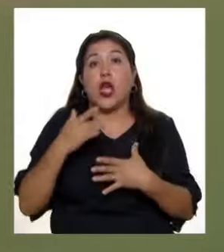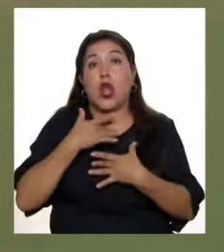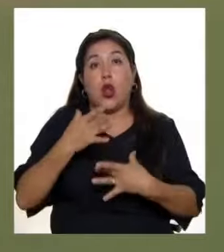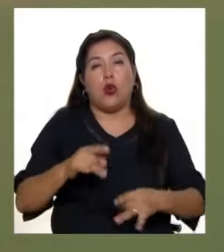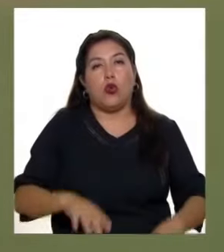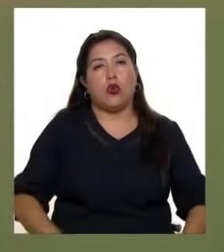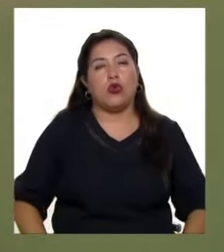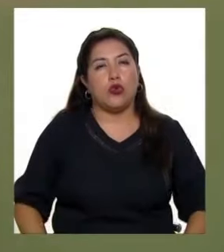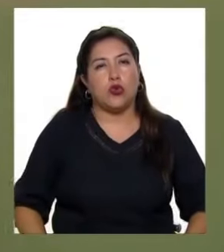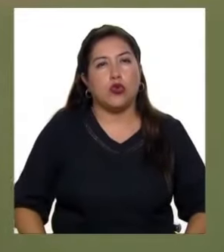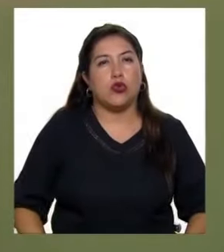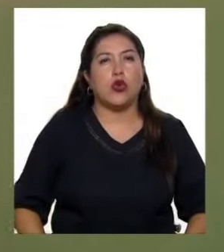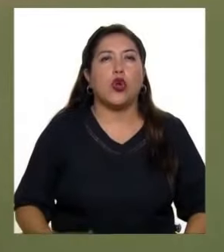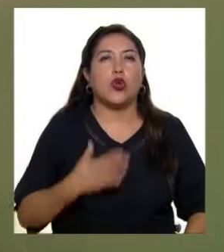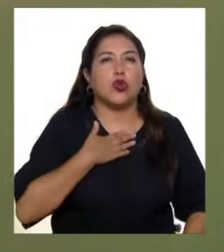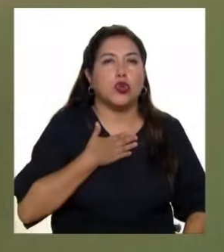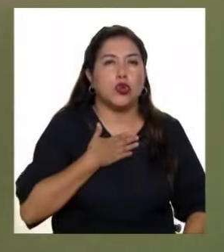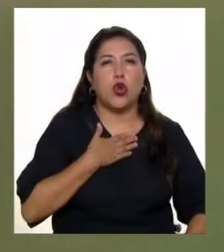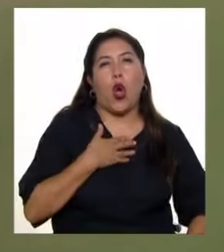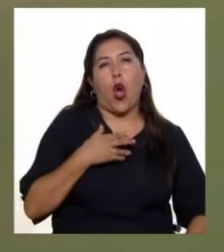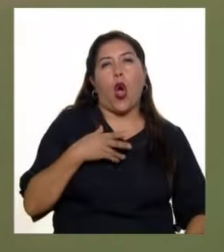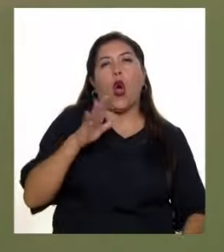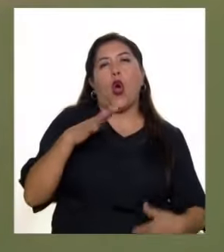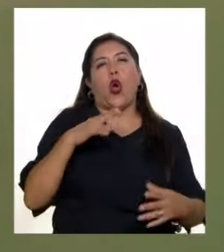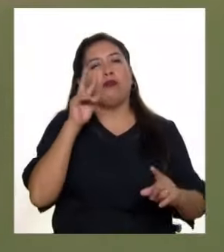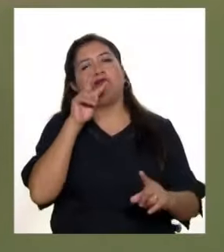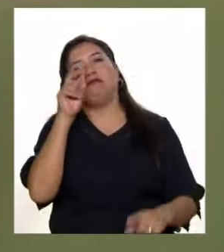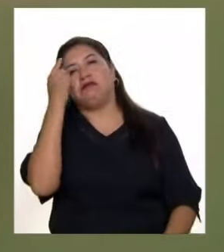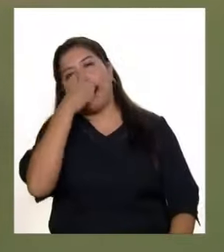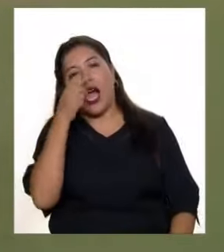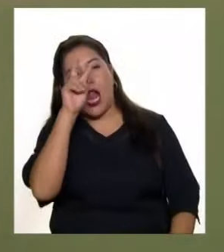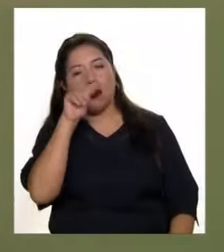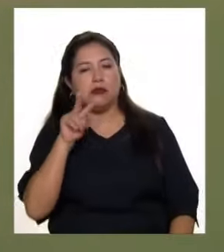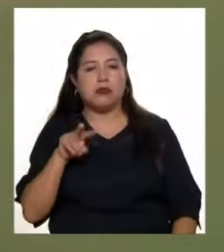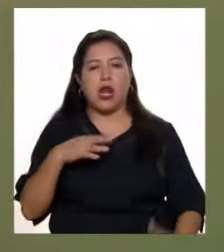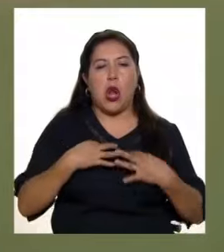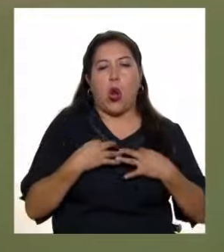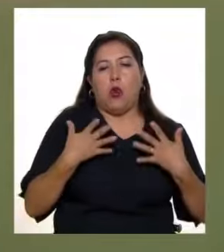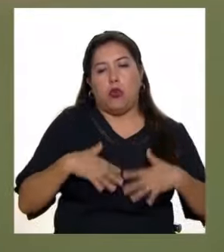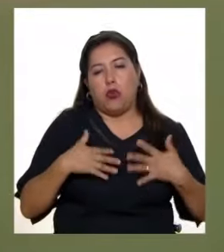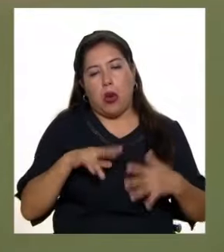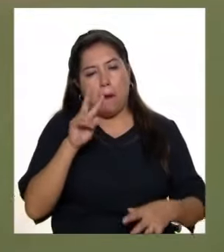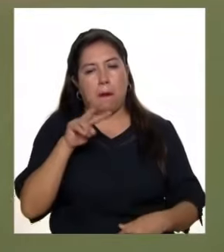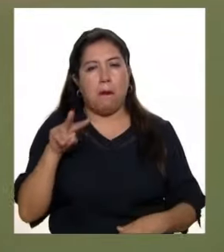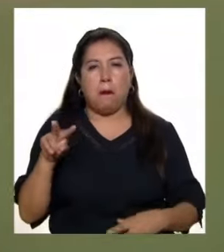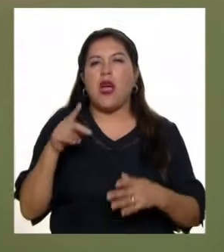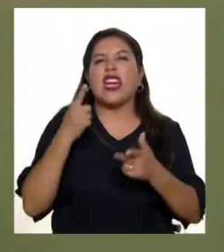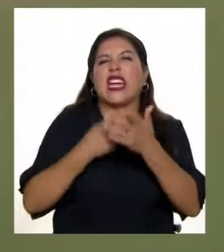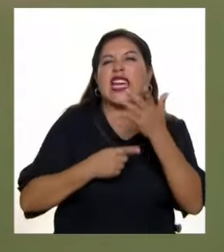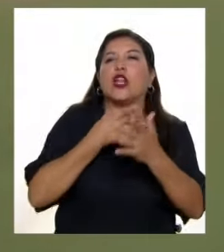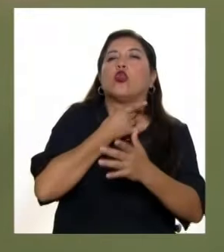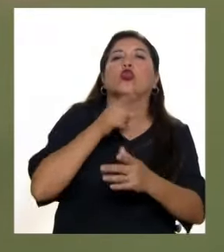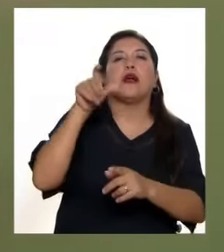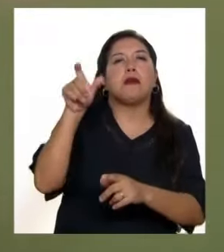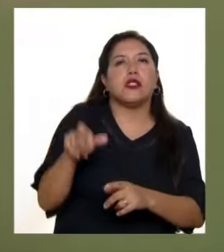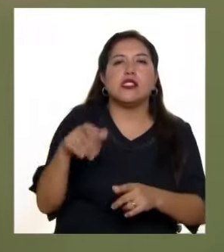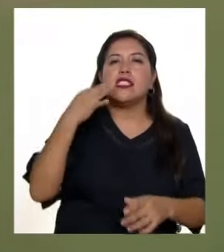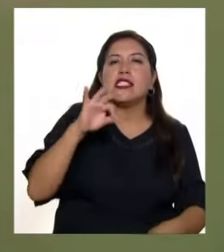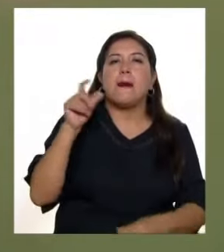carismático, por ejemplo, ¿no? Uh-huh. O que le gustan por cómo vistes, de todo. Entonces, claro, de repente ir, sobre todo si son pequeños emprendimientos,